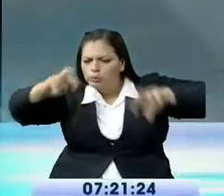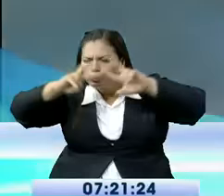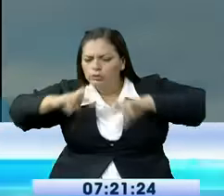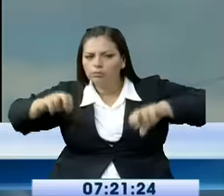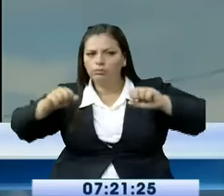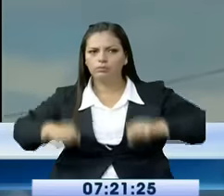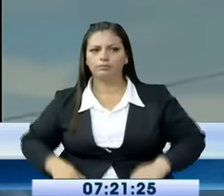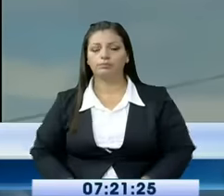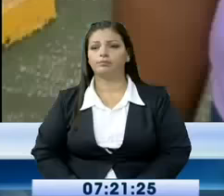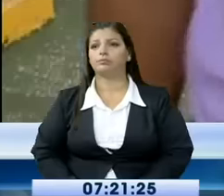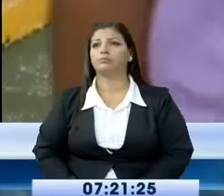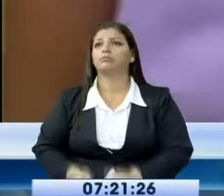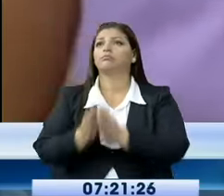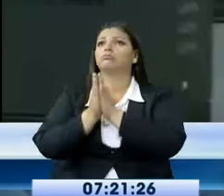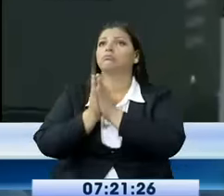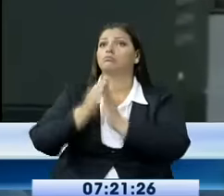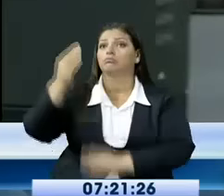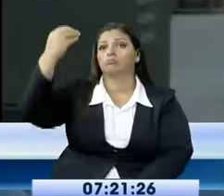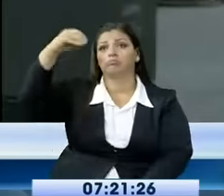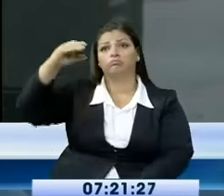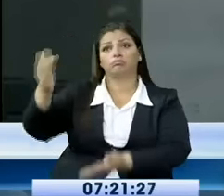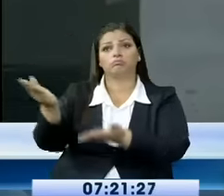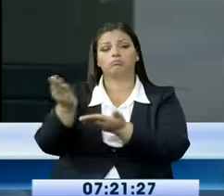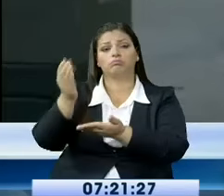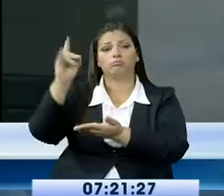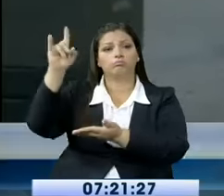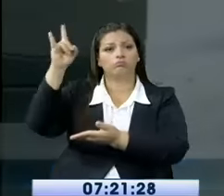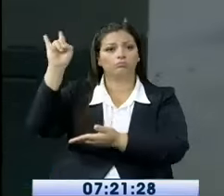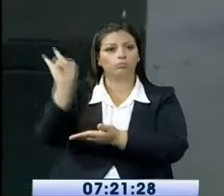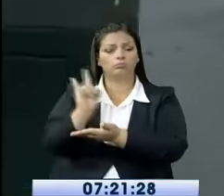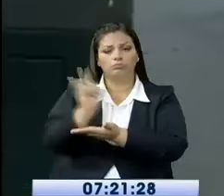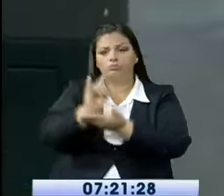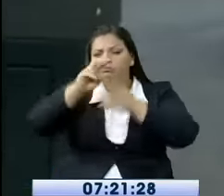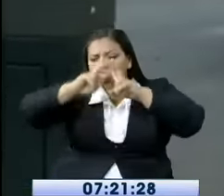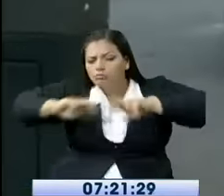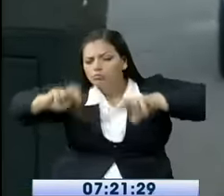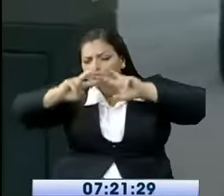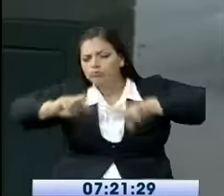ver las cámaras, porque no sé qué mismo pasó. Informó Mari Carmen Falconi.